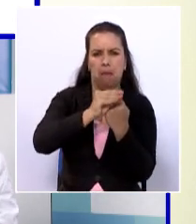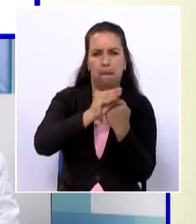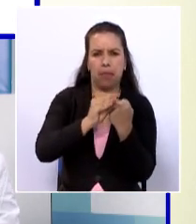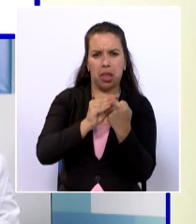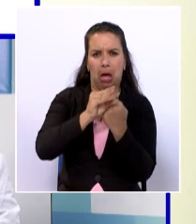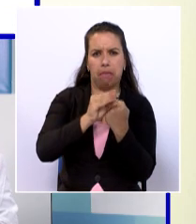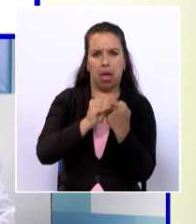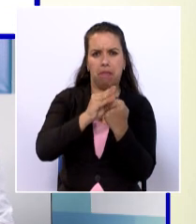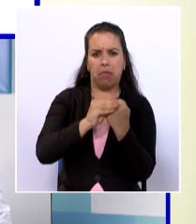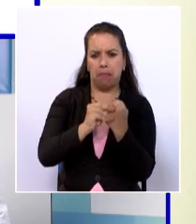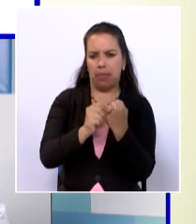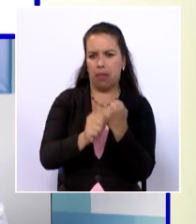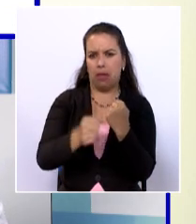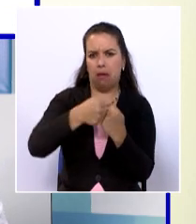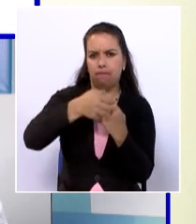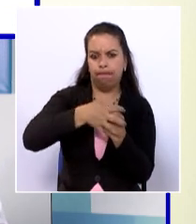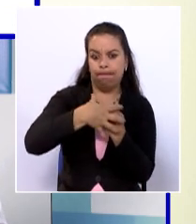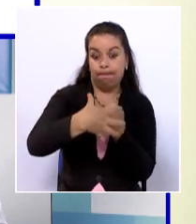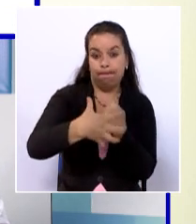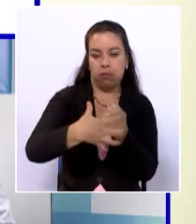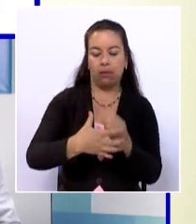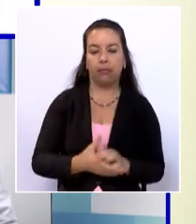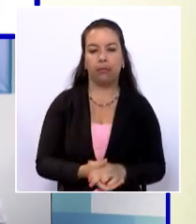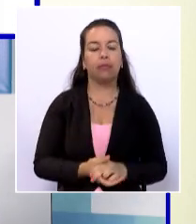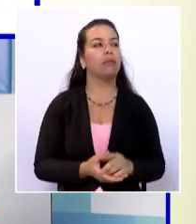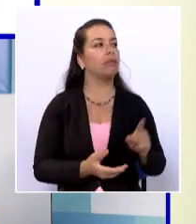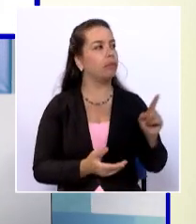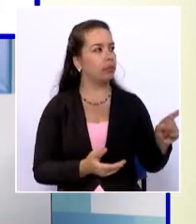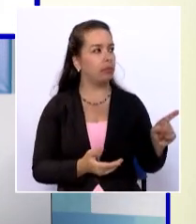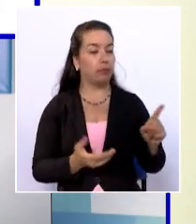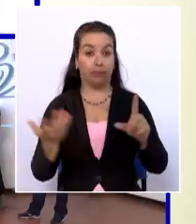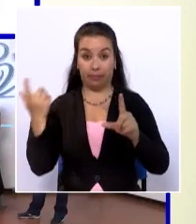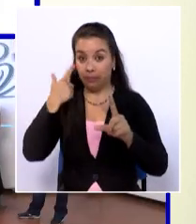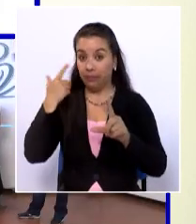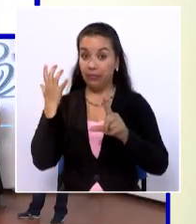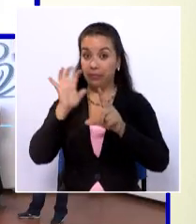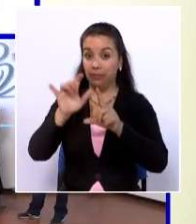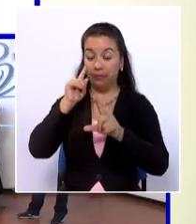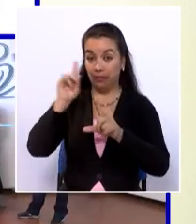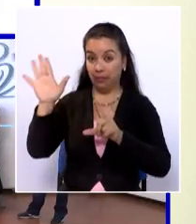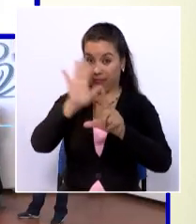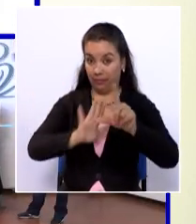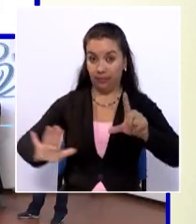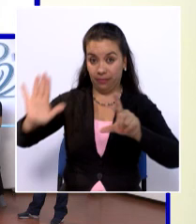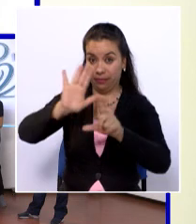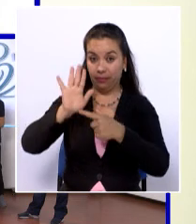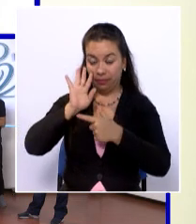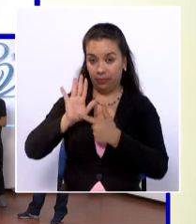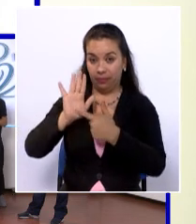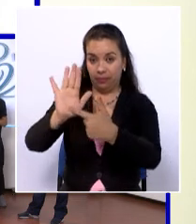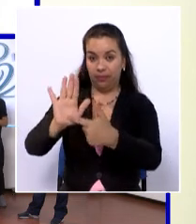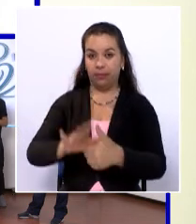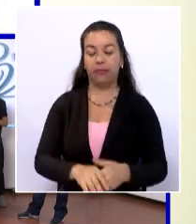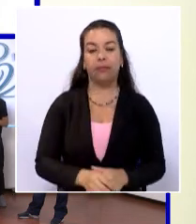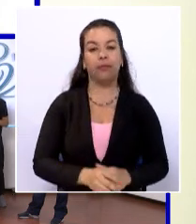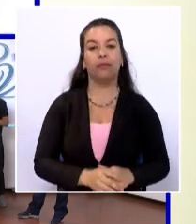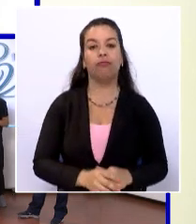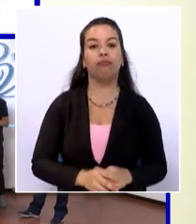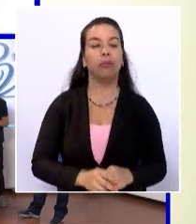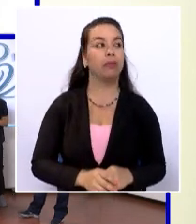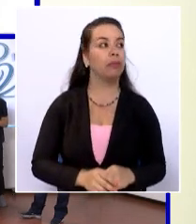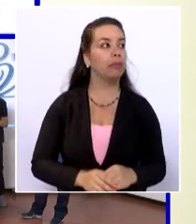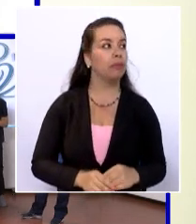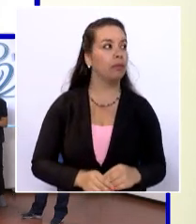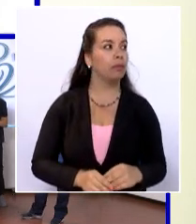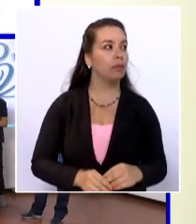la rodilla empieza inflamarse y a producir alteración que ahora la vamos a ver en vivo y en directo a través del ecógrafo eso pero hay